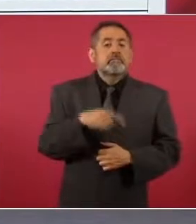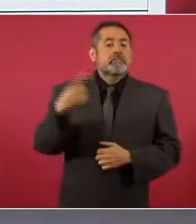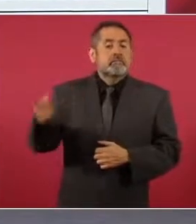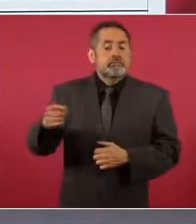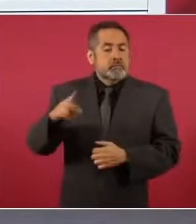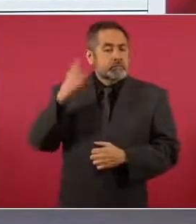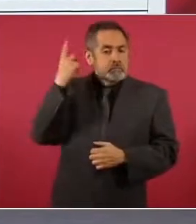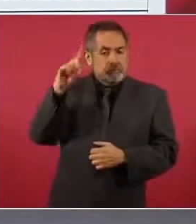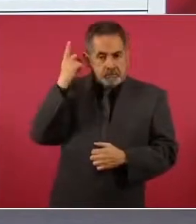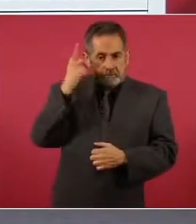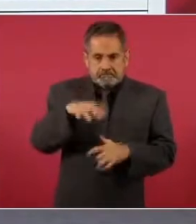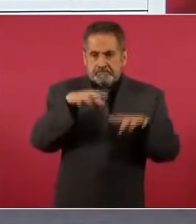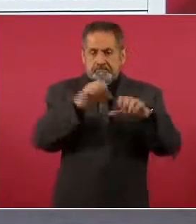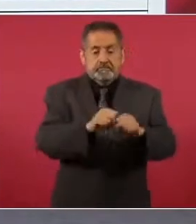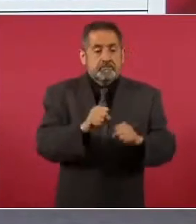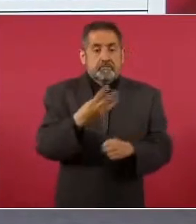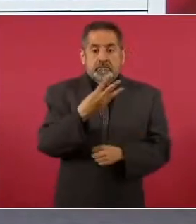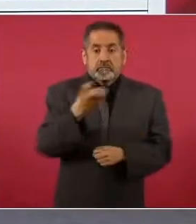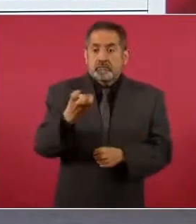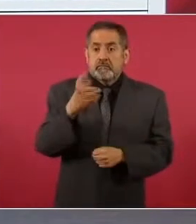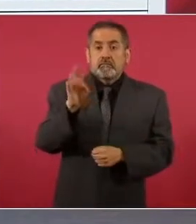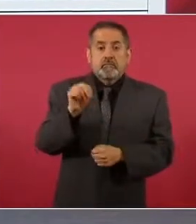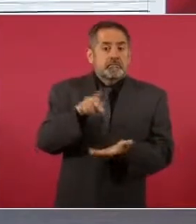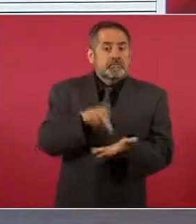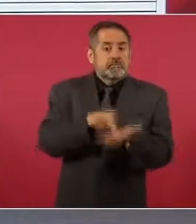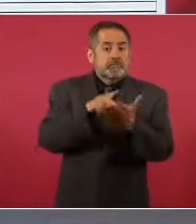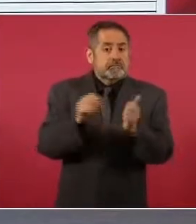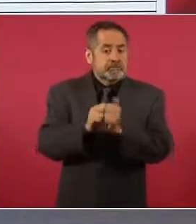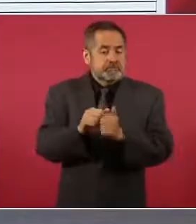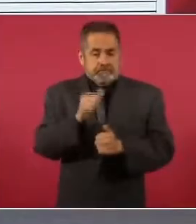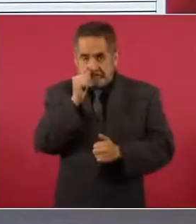detenido con 309 kilogramos de cocaína. Siguiente.